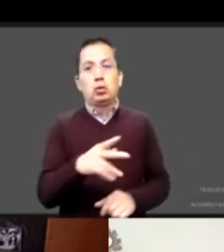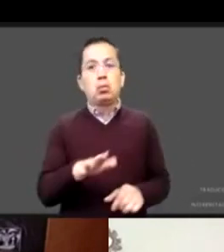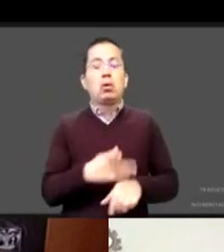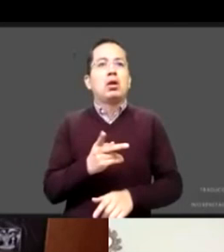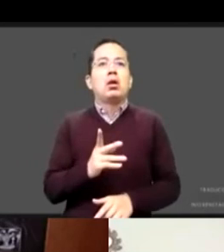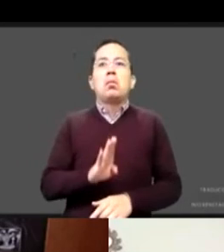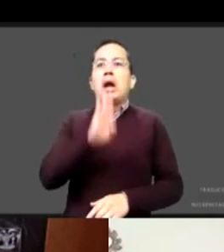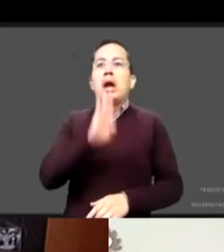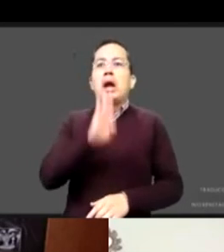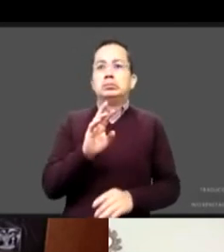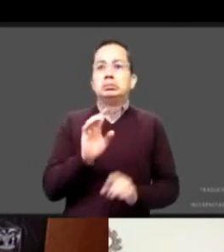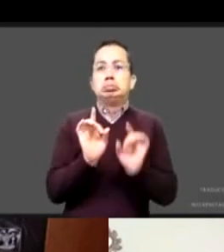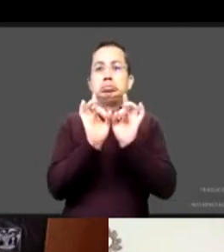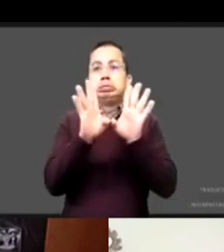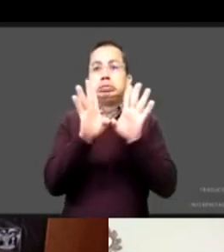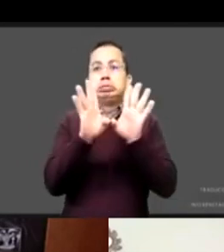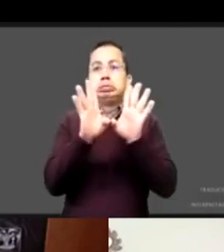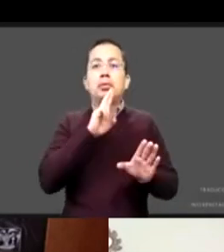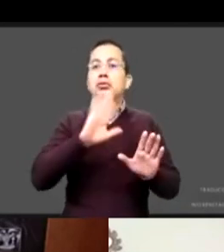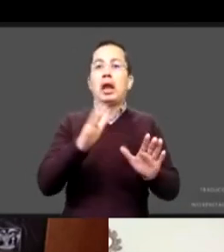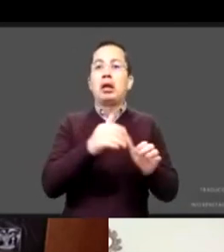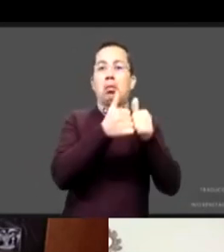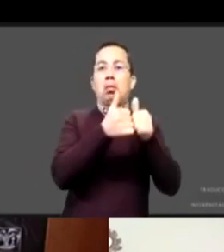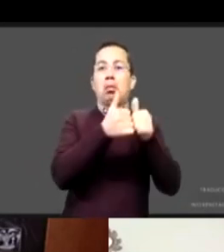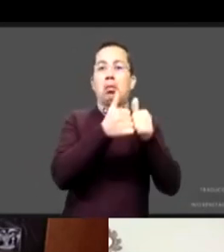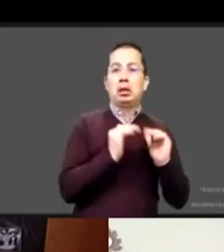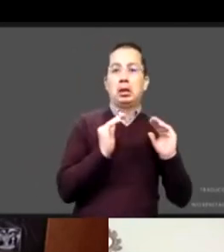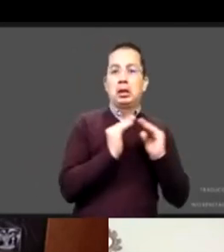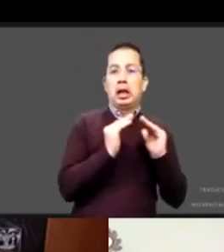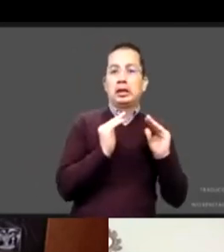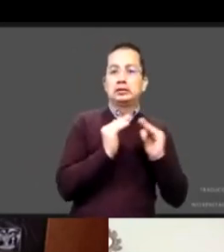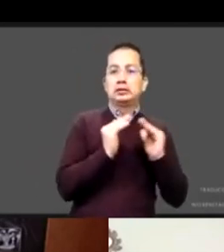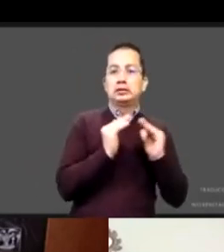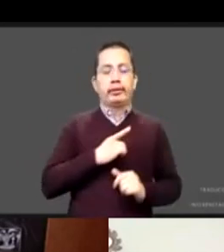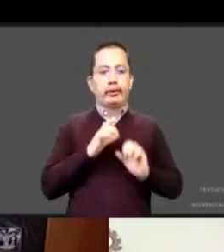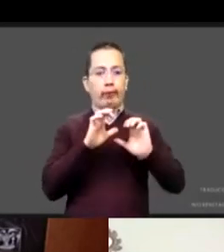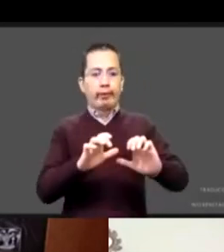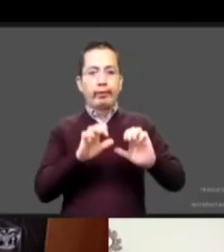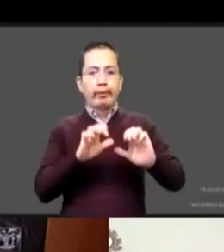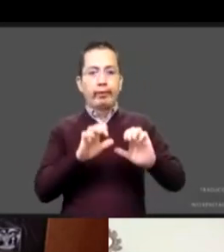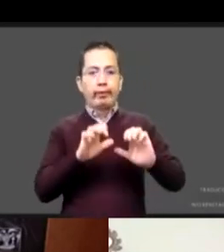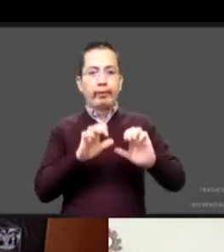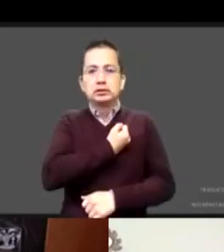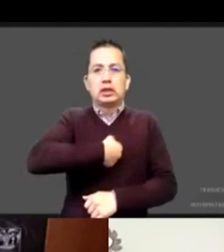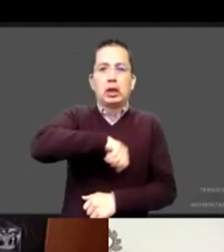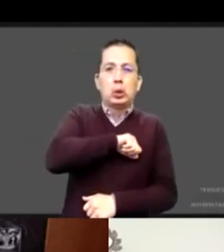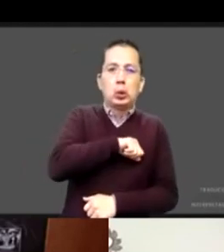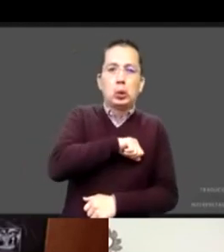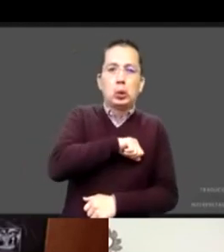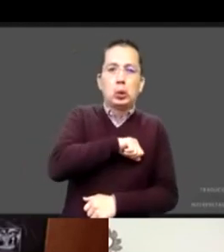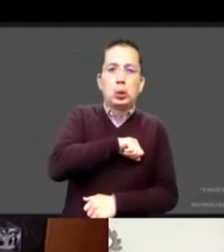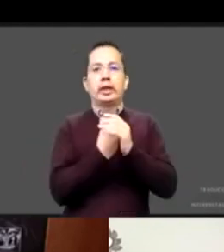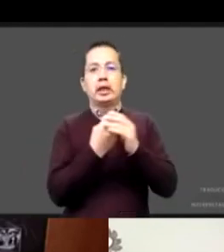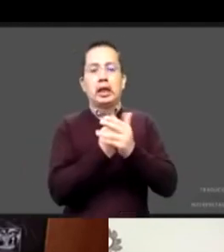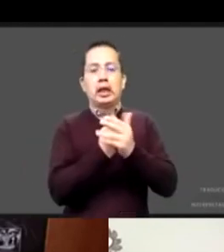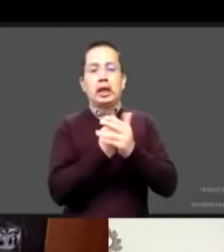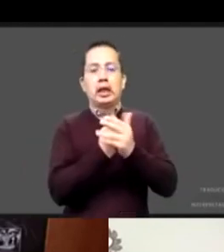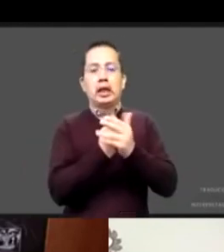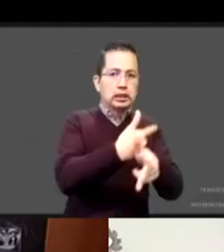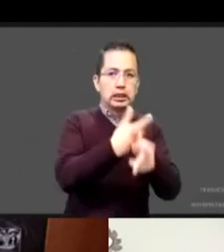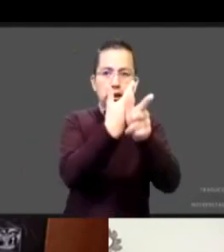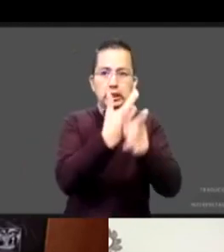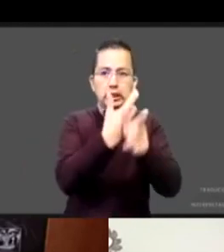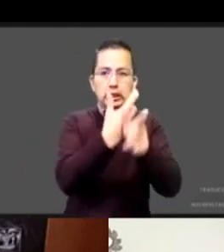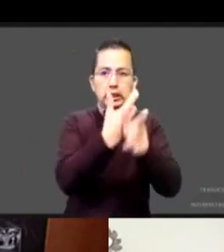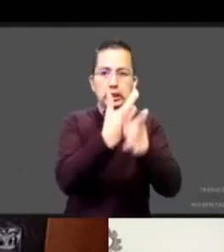quedarse aislado en casa, seguir medidas de salud, tomar clases en línea o de otras formas, si es como